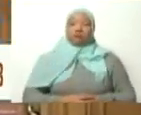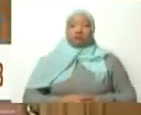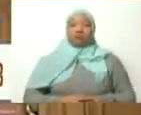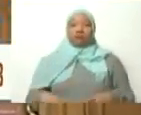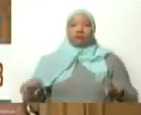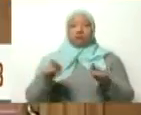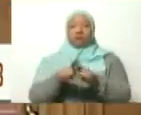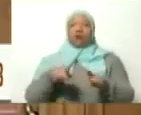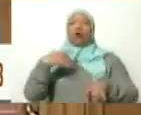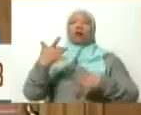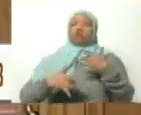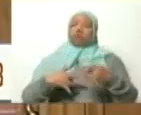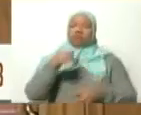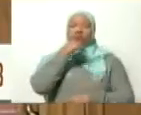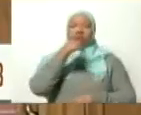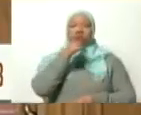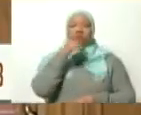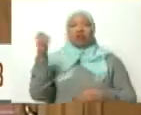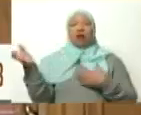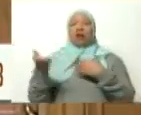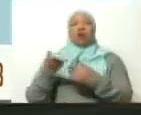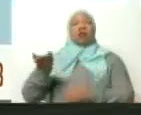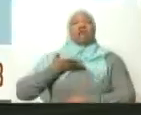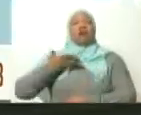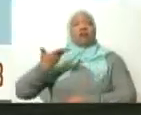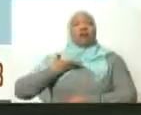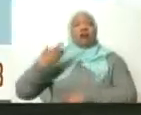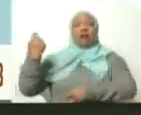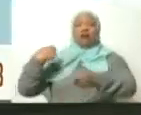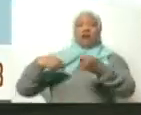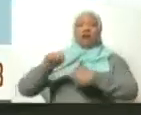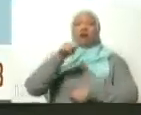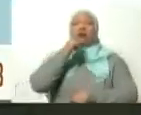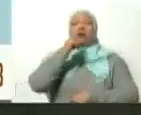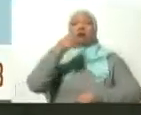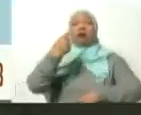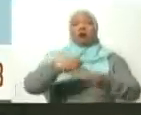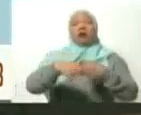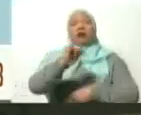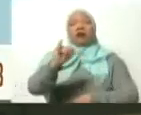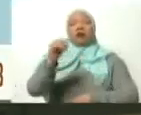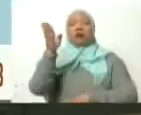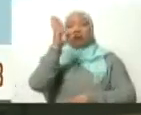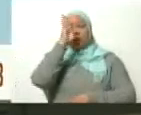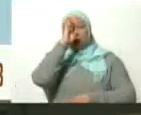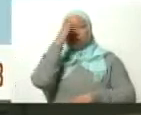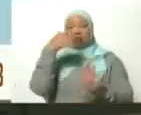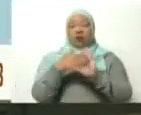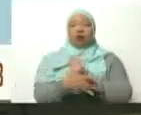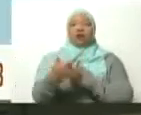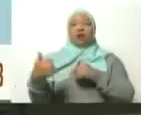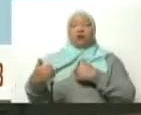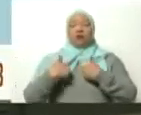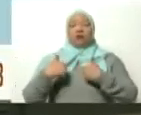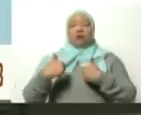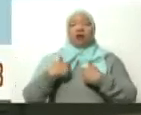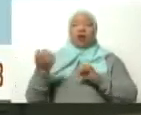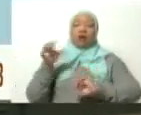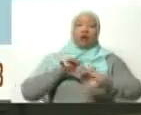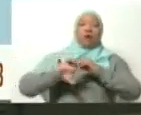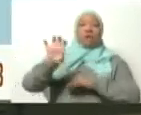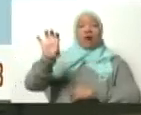inicio a un terrible bloqueo económico, comercial y financiero contra nuestra patria.